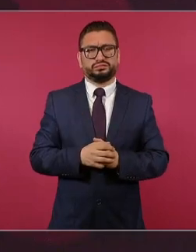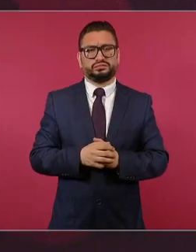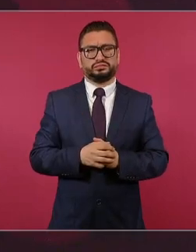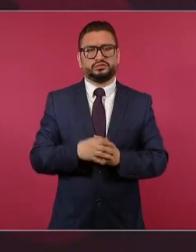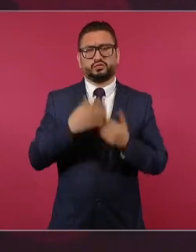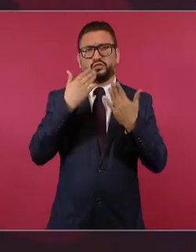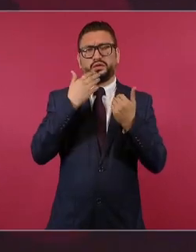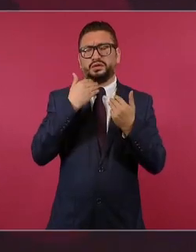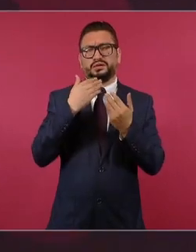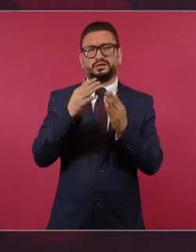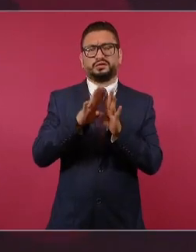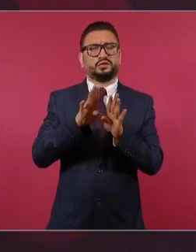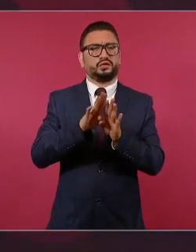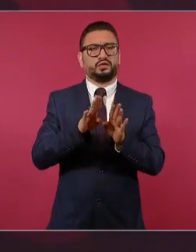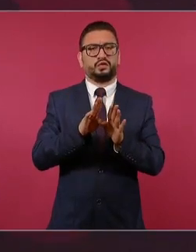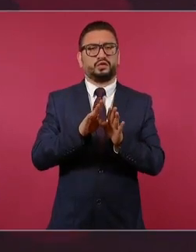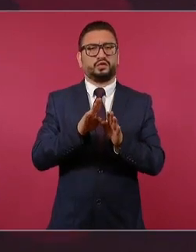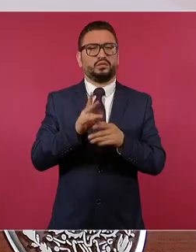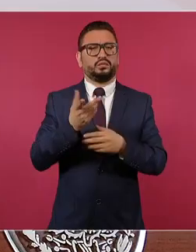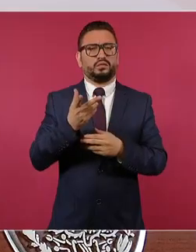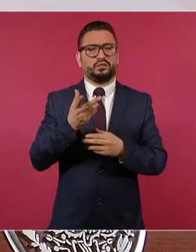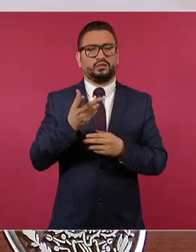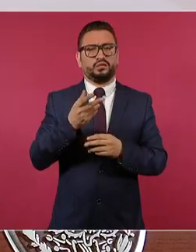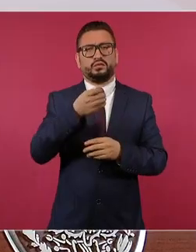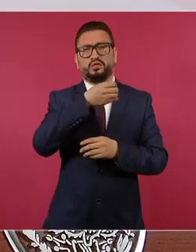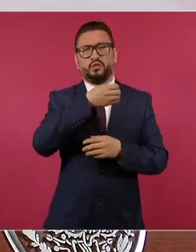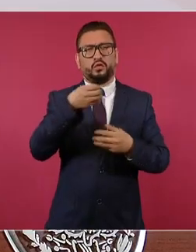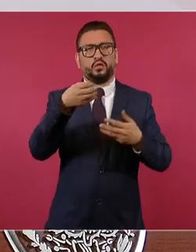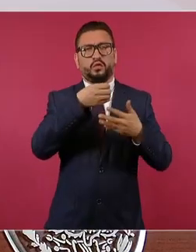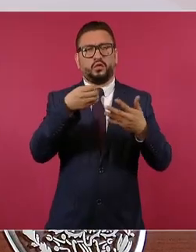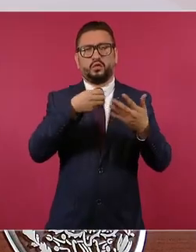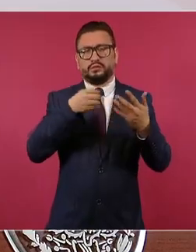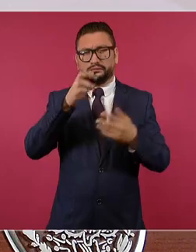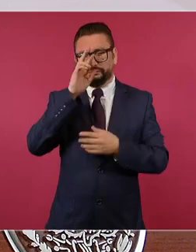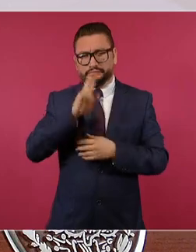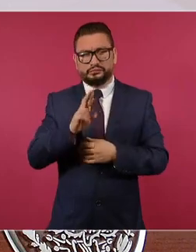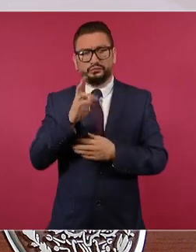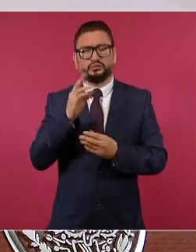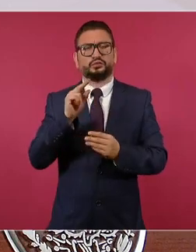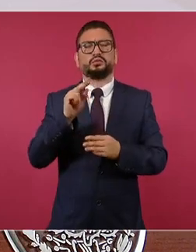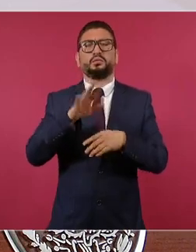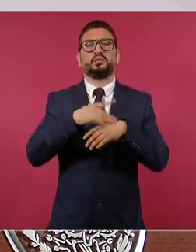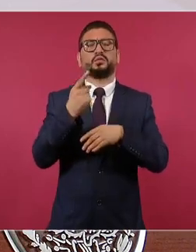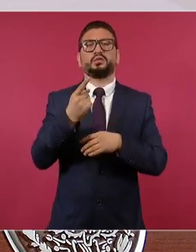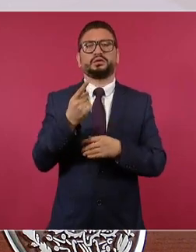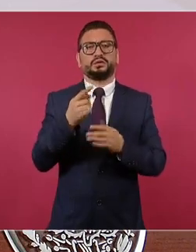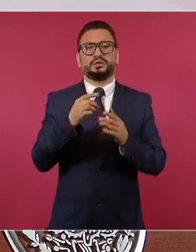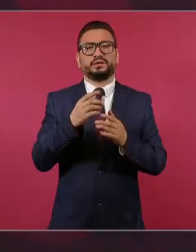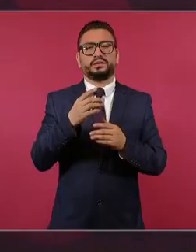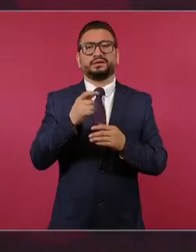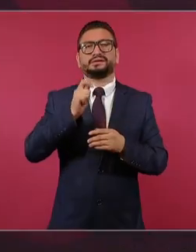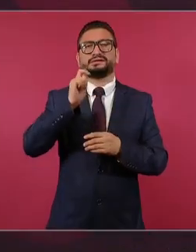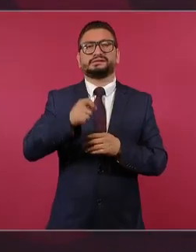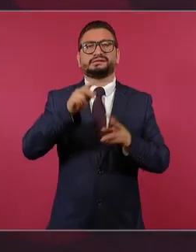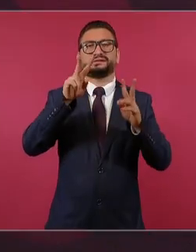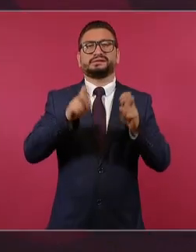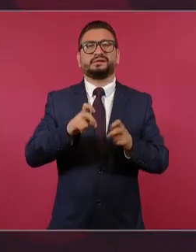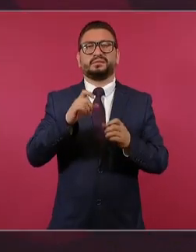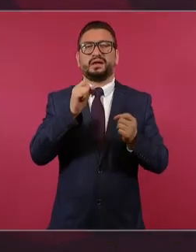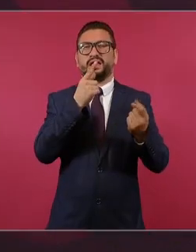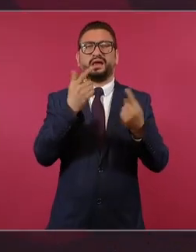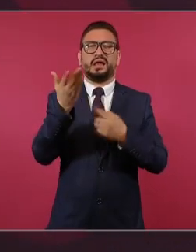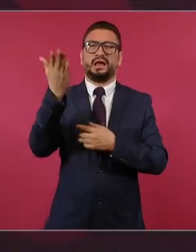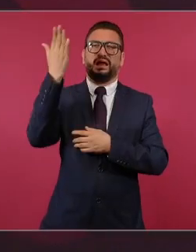se respeta ese protocolo, porque tiene mucho que ver con la fantochería